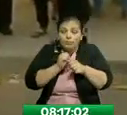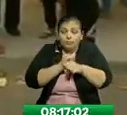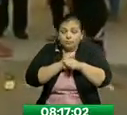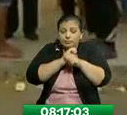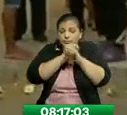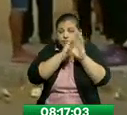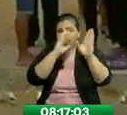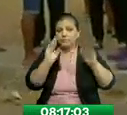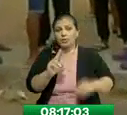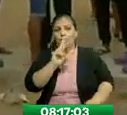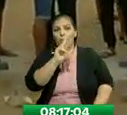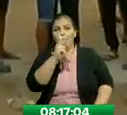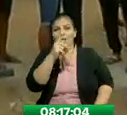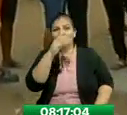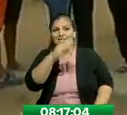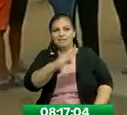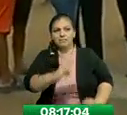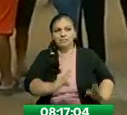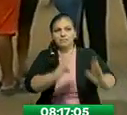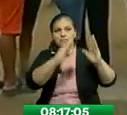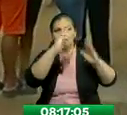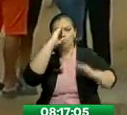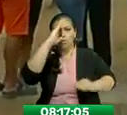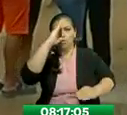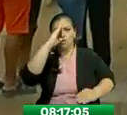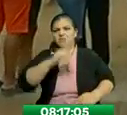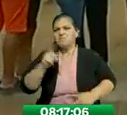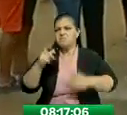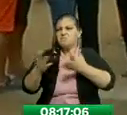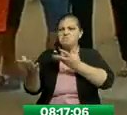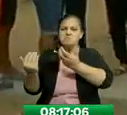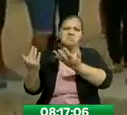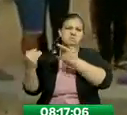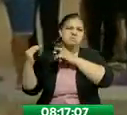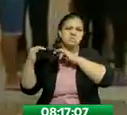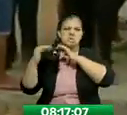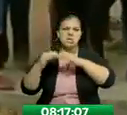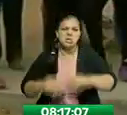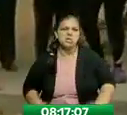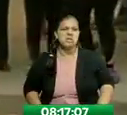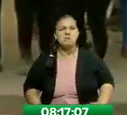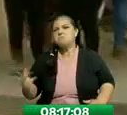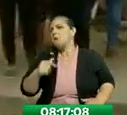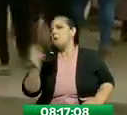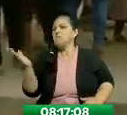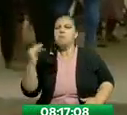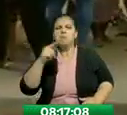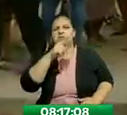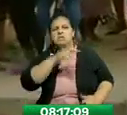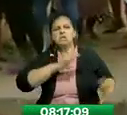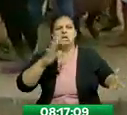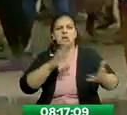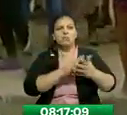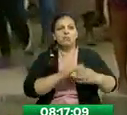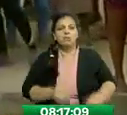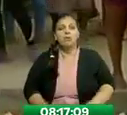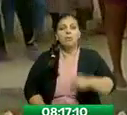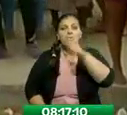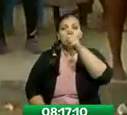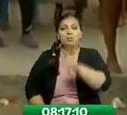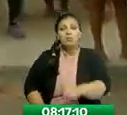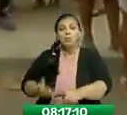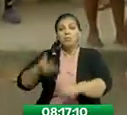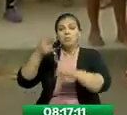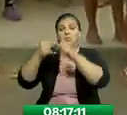la UPC. Dispararon a varios policías, hirieron a un hombre, detuvieron a otra persona con un arma de